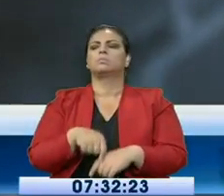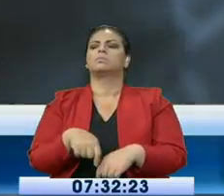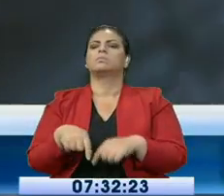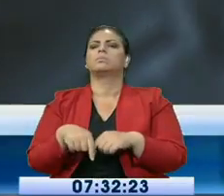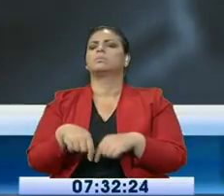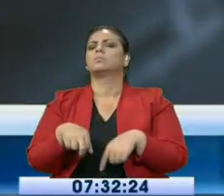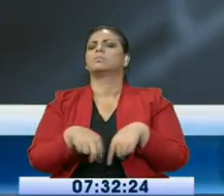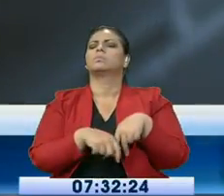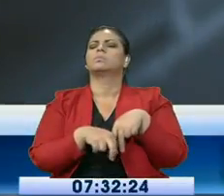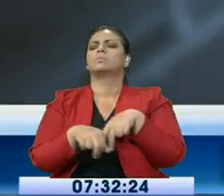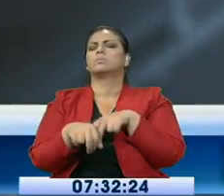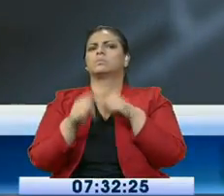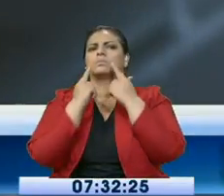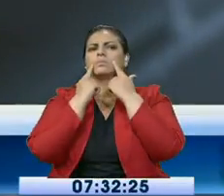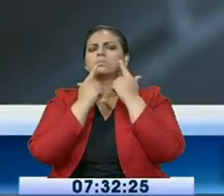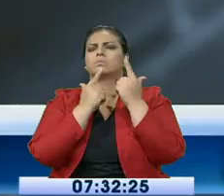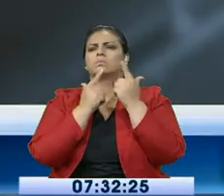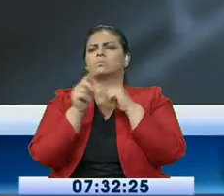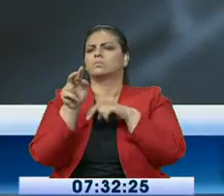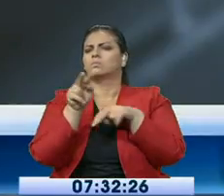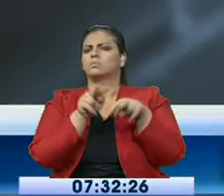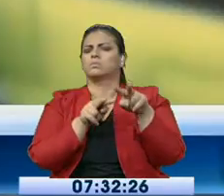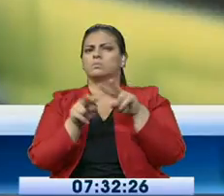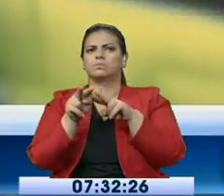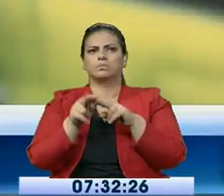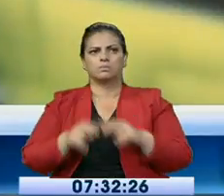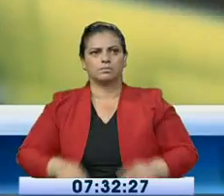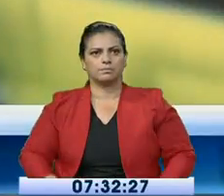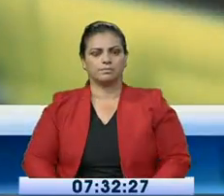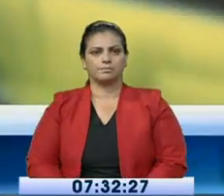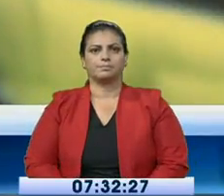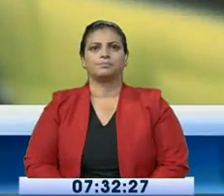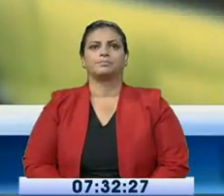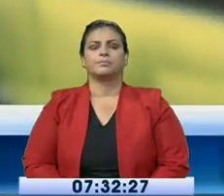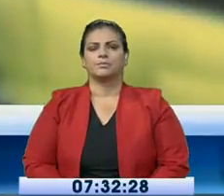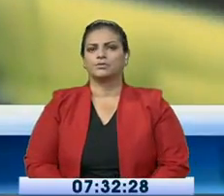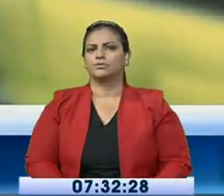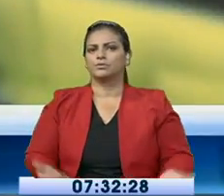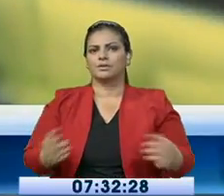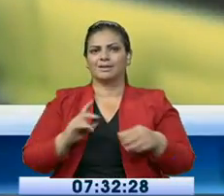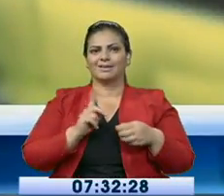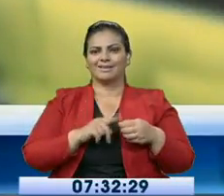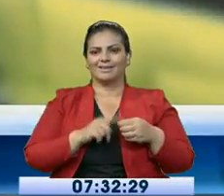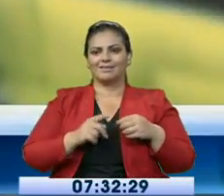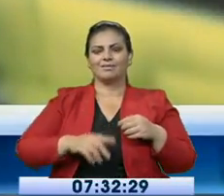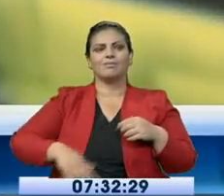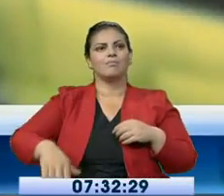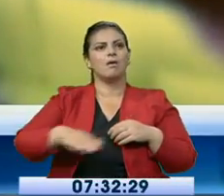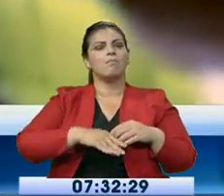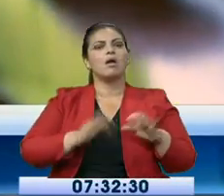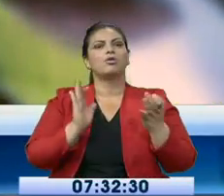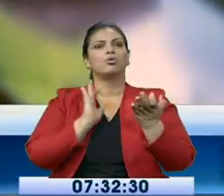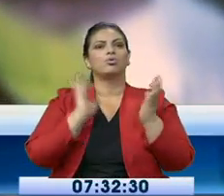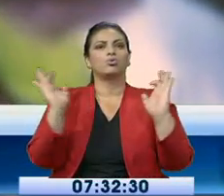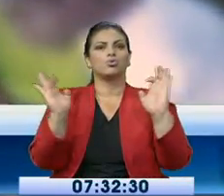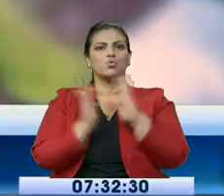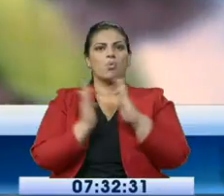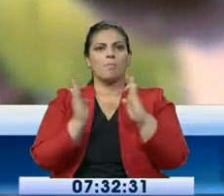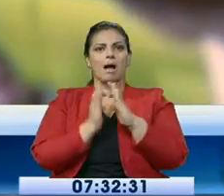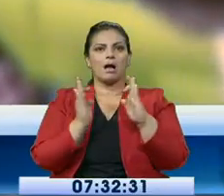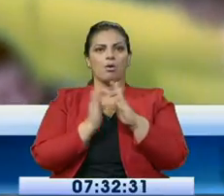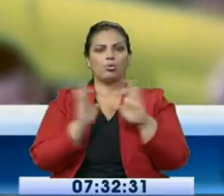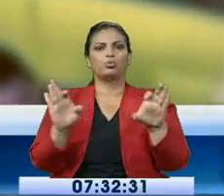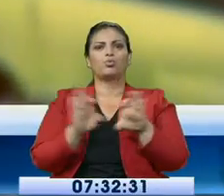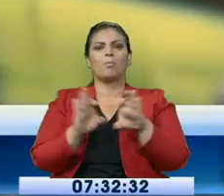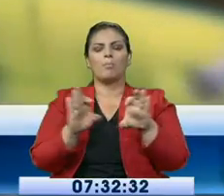así como los valles de Tumbaco, Cumbaya y Los Chillos. El 10 de agosto en horas de la noche llegaron hasta un local de estética en el sector de La Coruña,